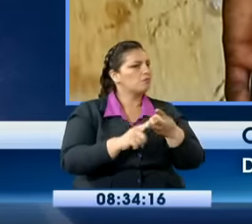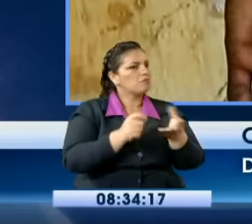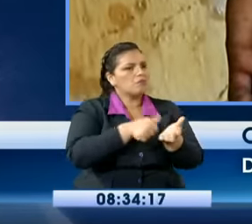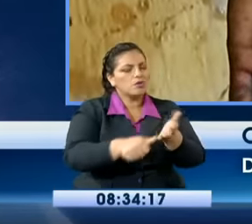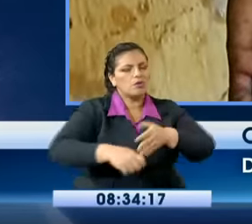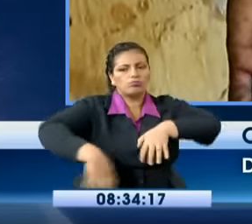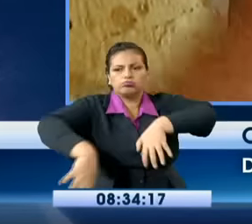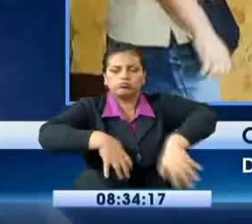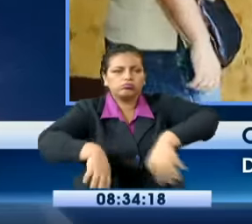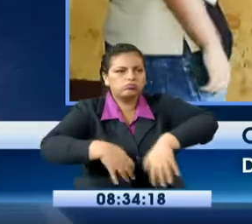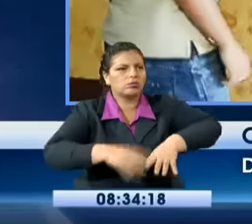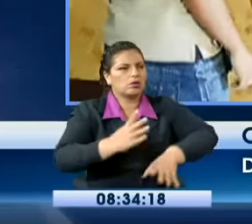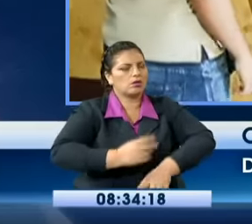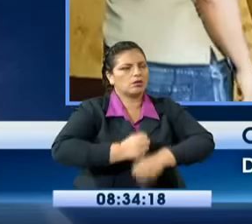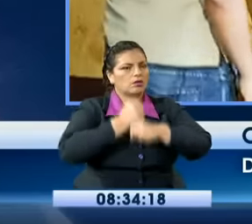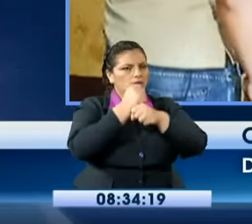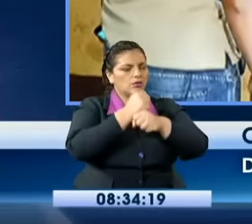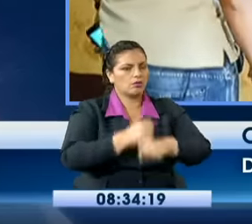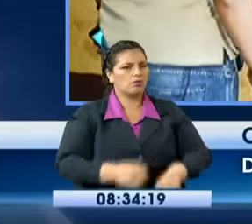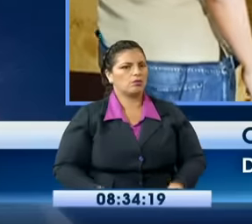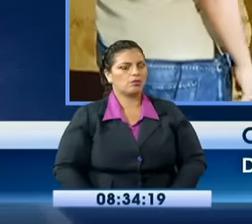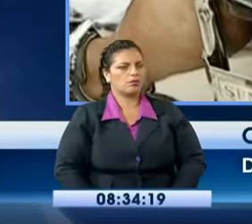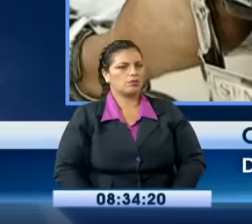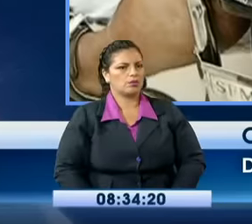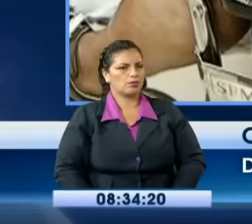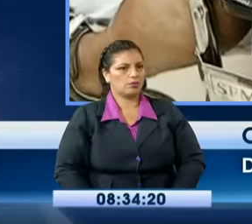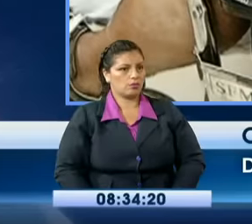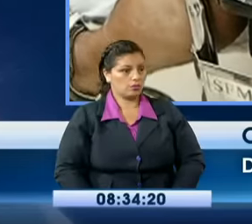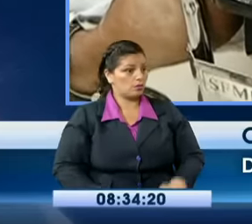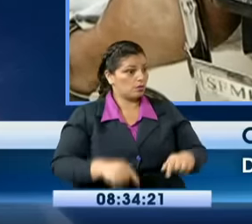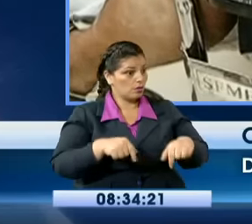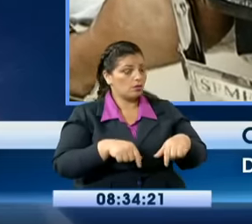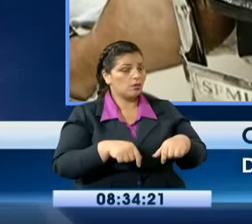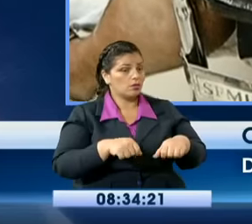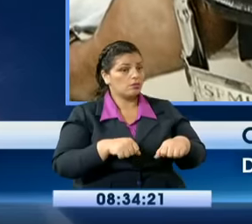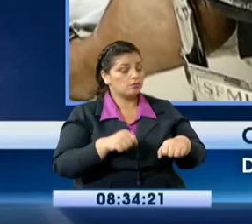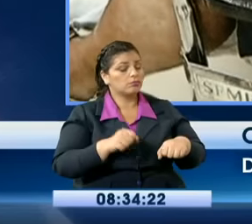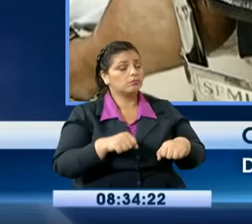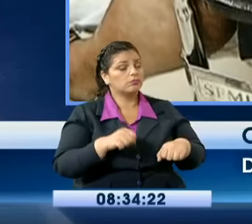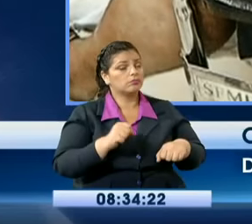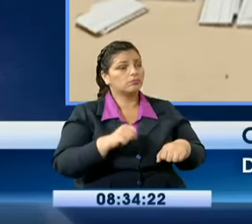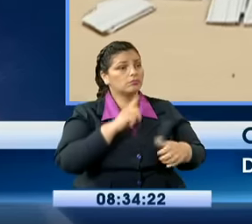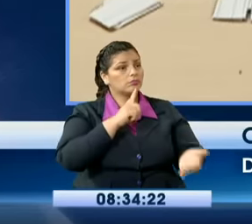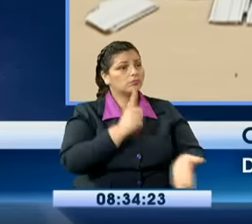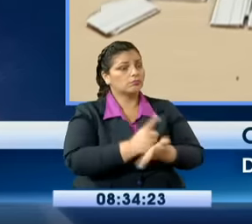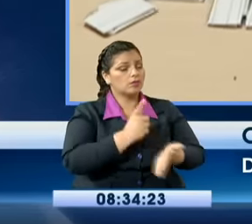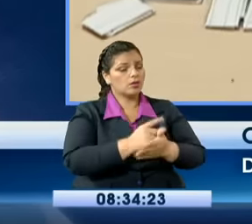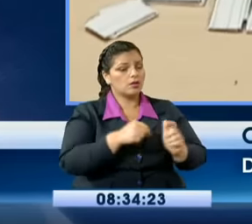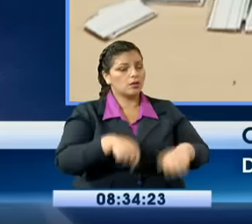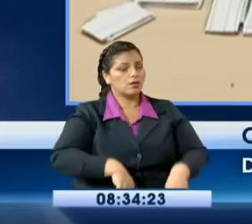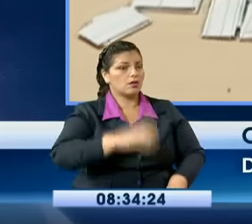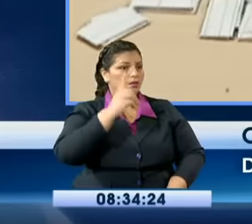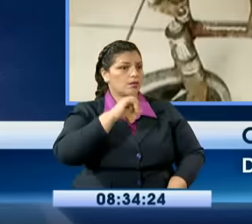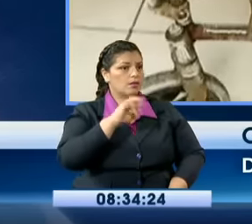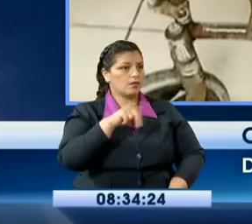entidades que conforman el tema de seguridad. ¿Me dijo que la policía está entre las mejores de América? Así es, señor, no lo digo yo. y no lo digo yo, eso está